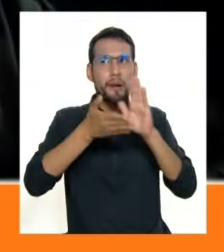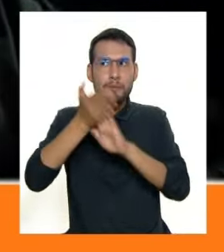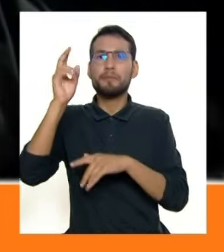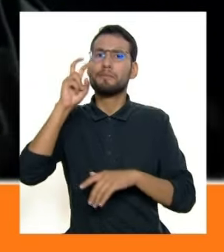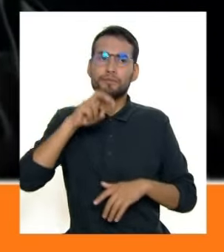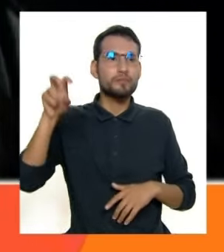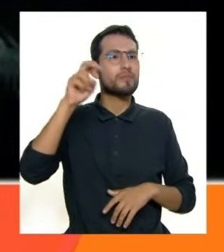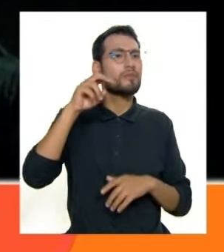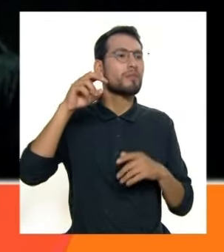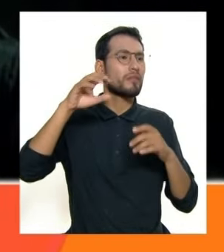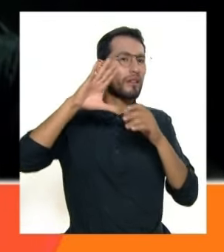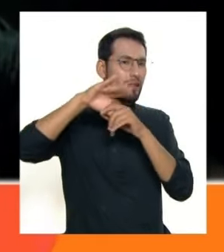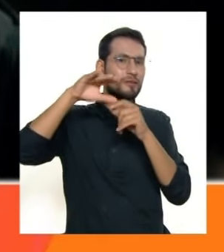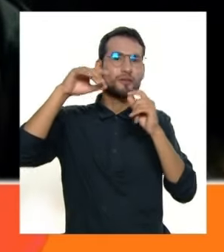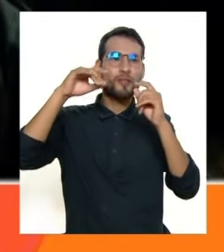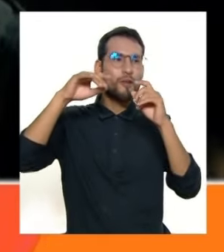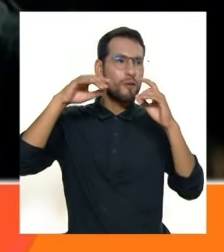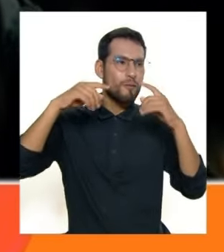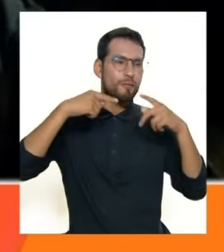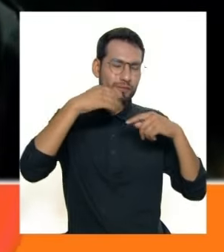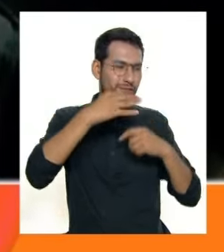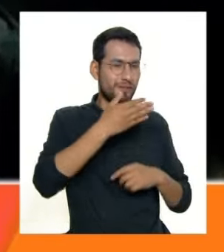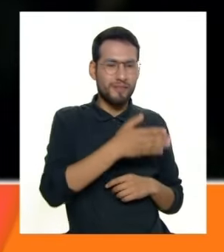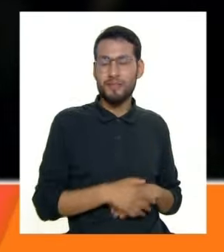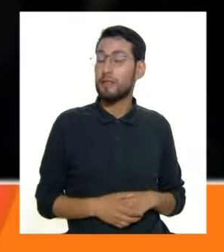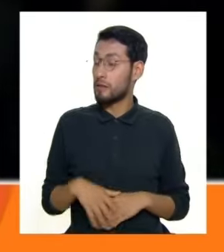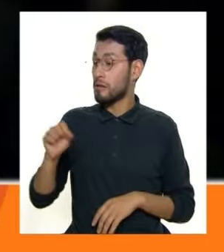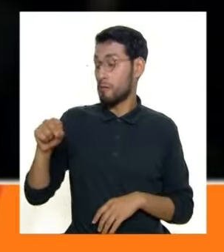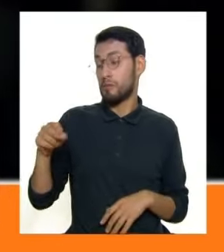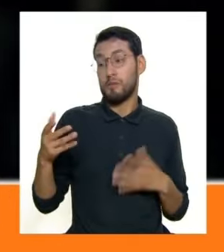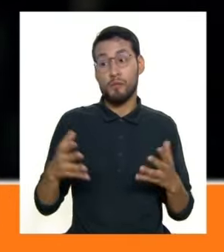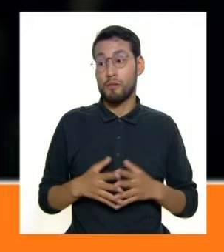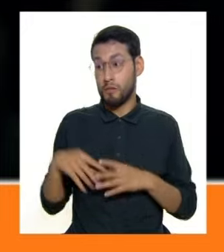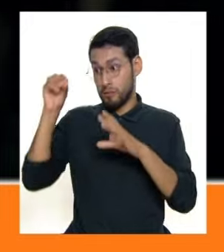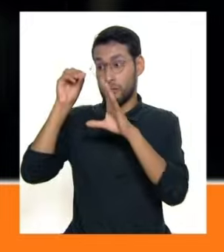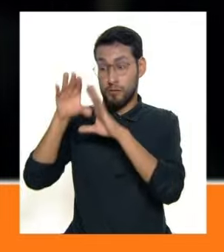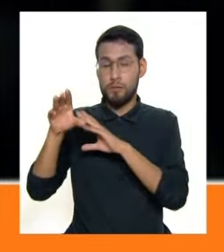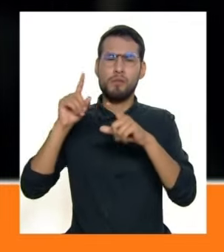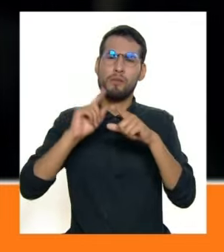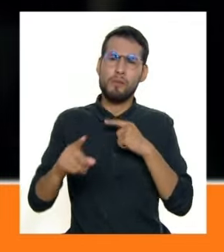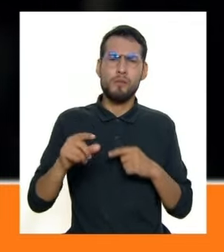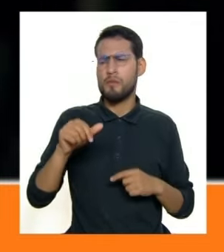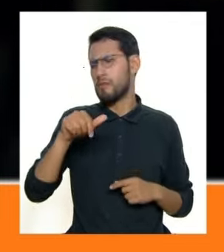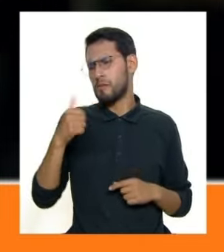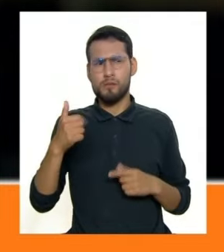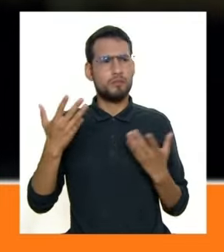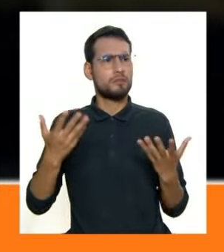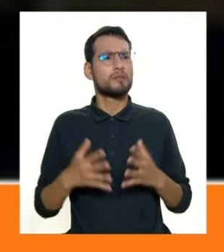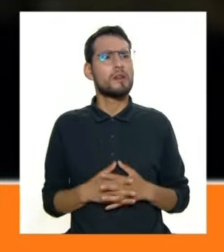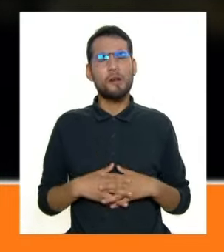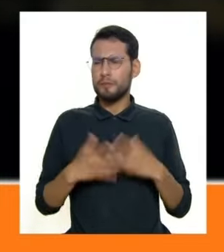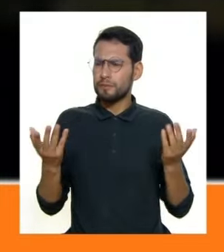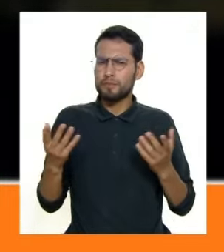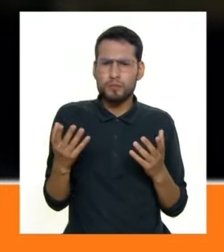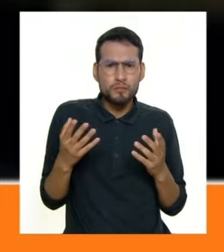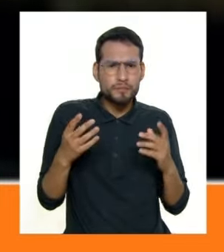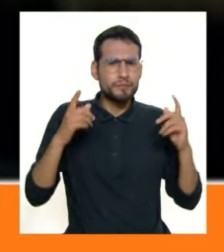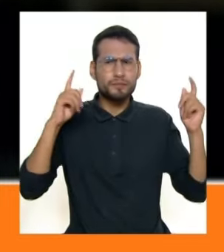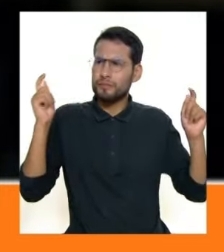en festivales. Desde siempre, tú claro, lo sabes. Claro, porque una cosa es hacer cine, pero ya otra cosa es ser parte de la movida